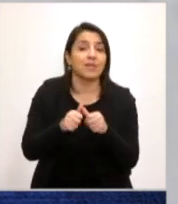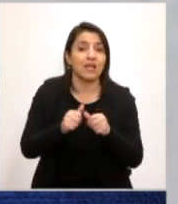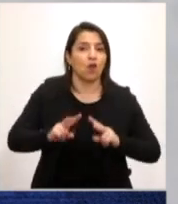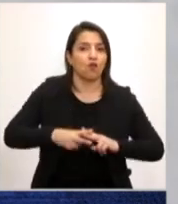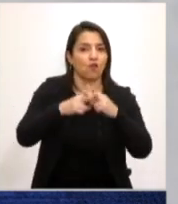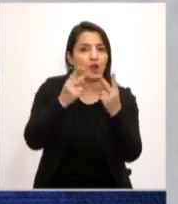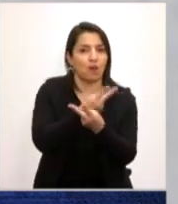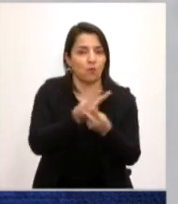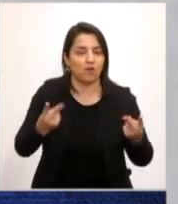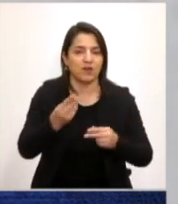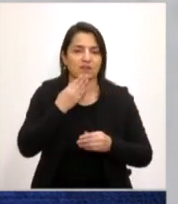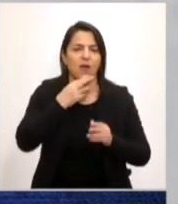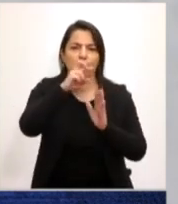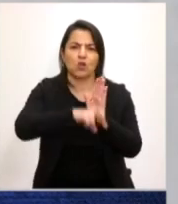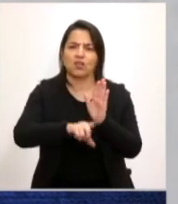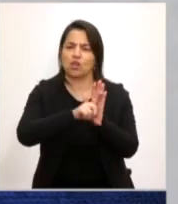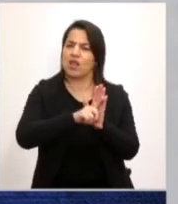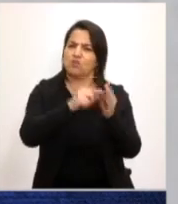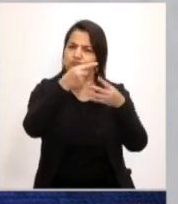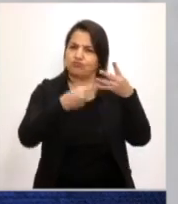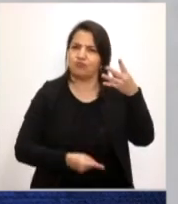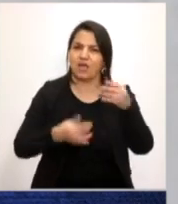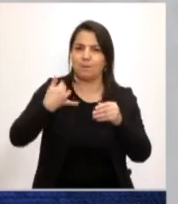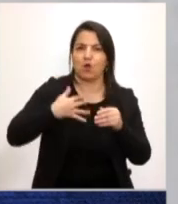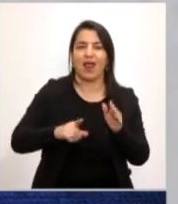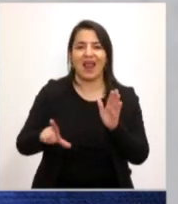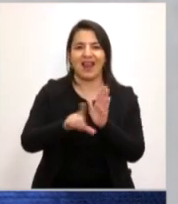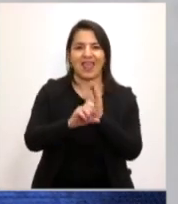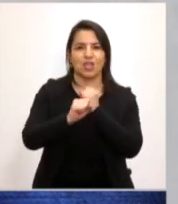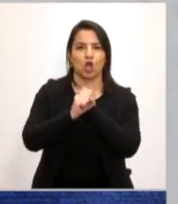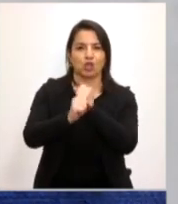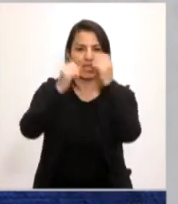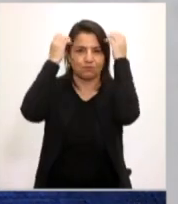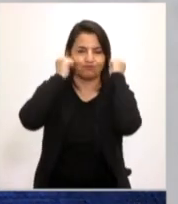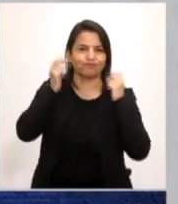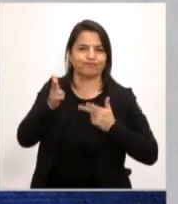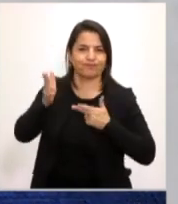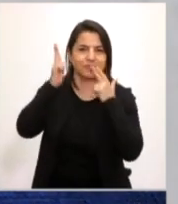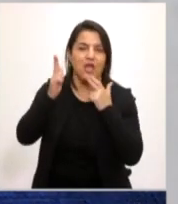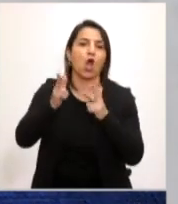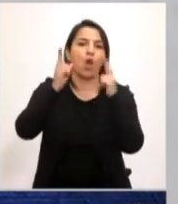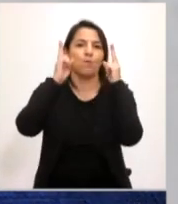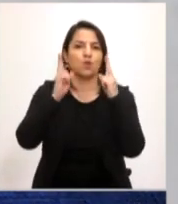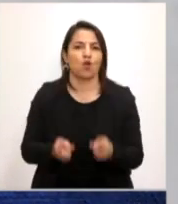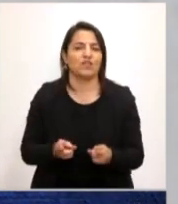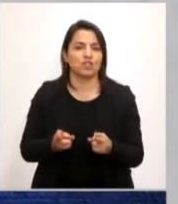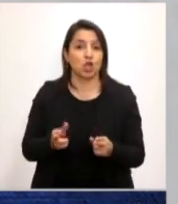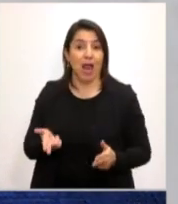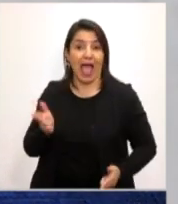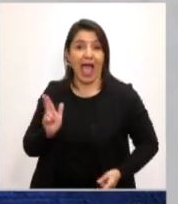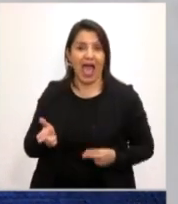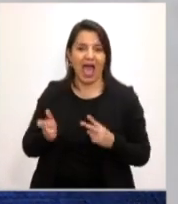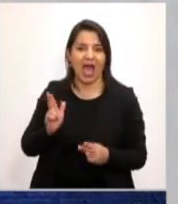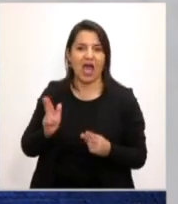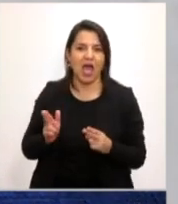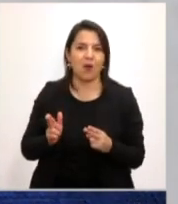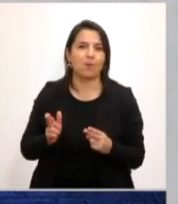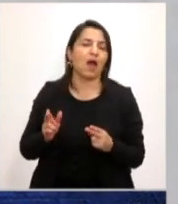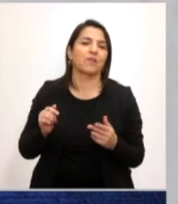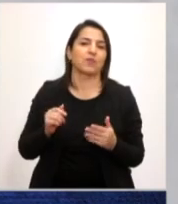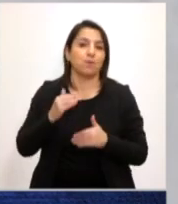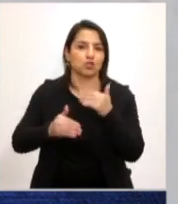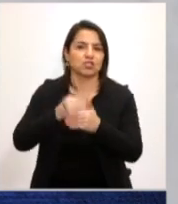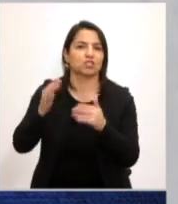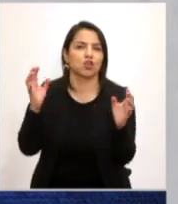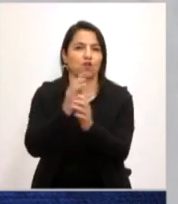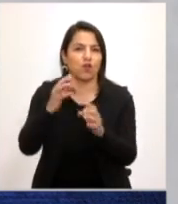ley tenemos varios muy importantes, como la ley antiterrorista, la prohibición de porte y tenencia de armas procesados por violencia intrafamiliar,